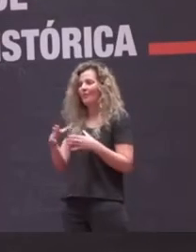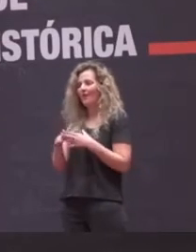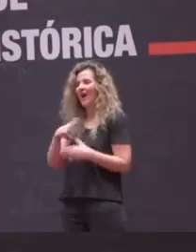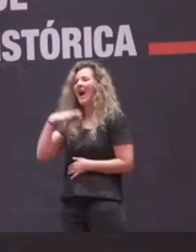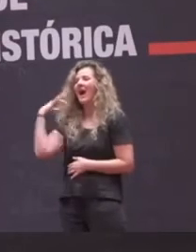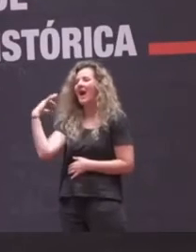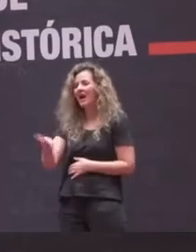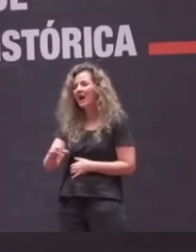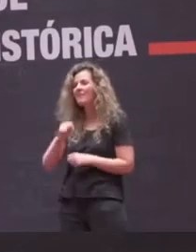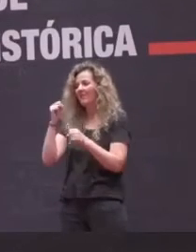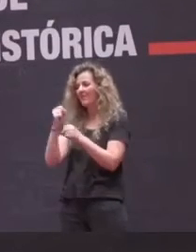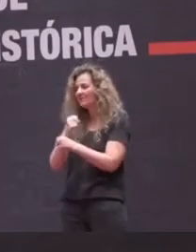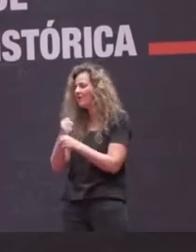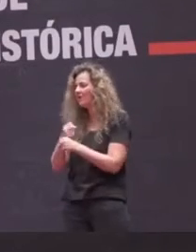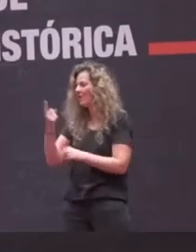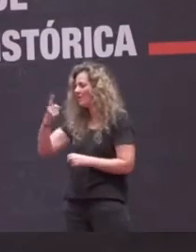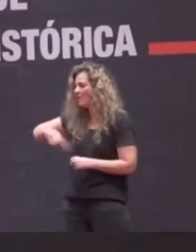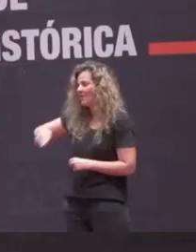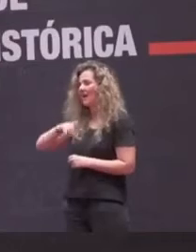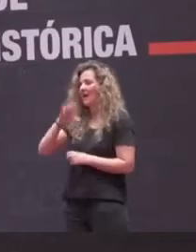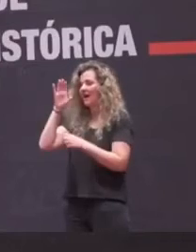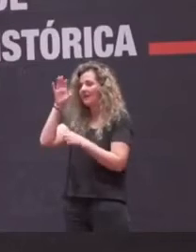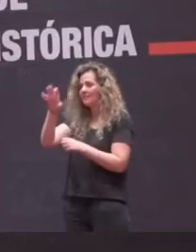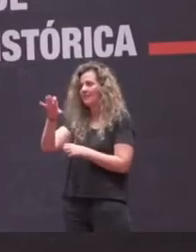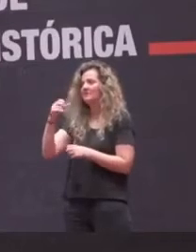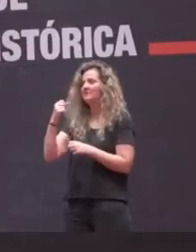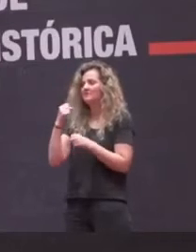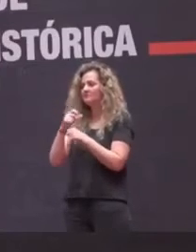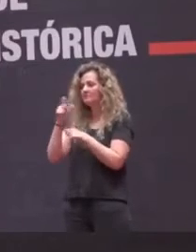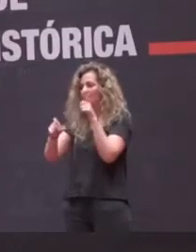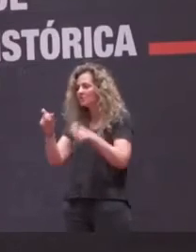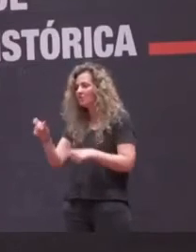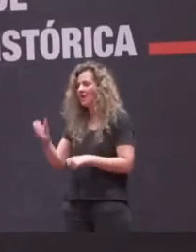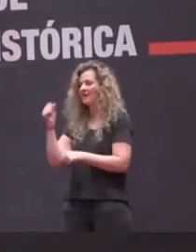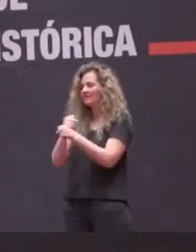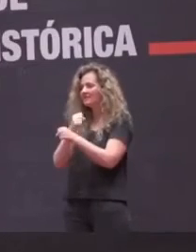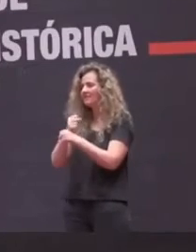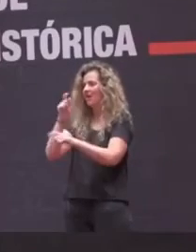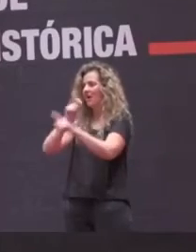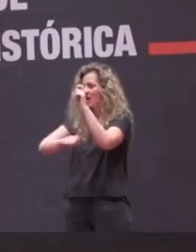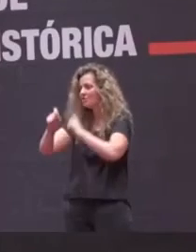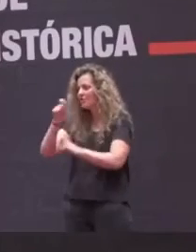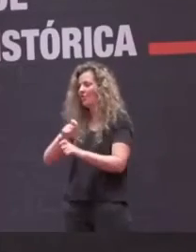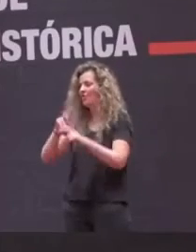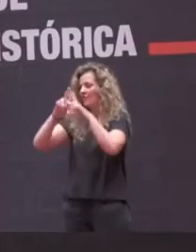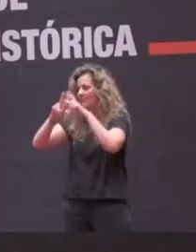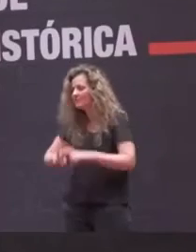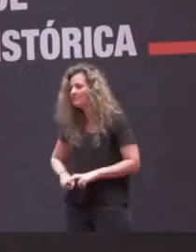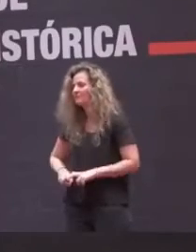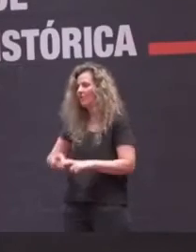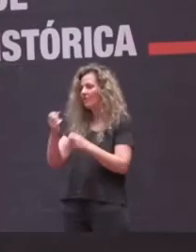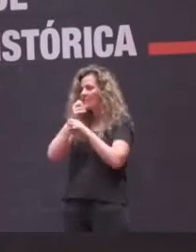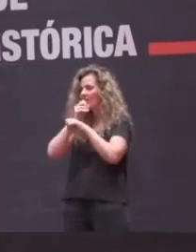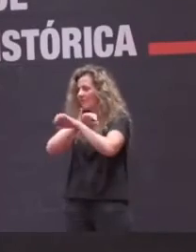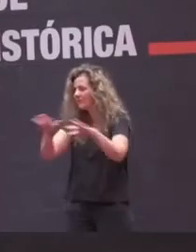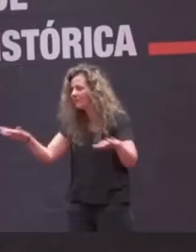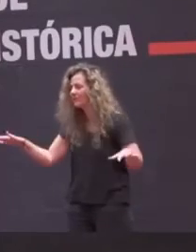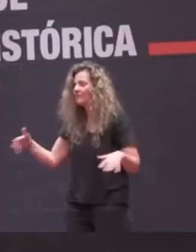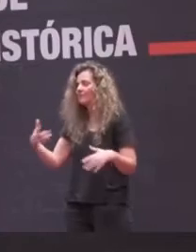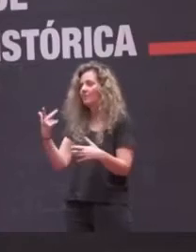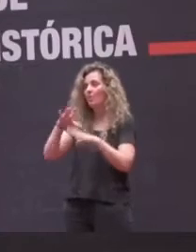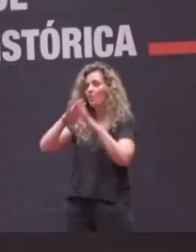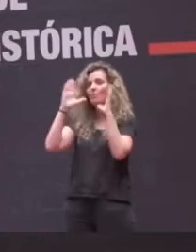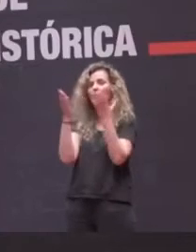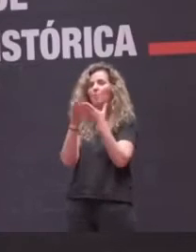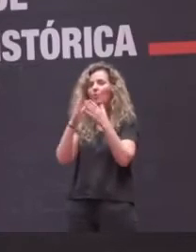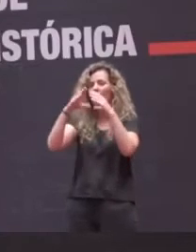facela co traballo de xente do país, co traballo desde as asociacións, co traballo desde a investigación, desde a divulgación, desde o mundo